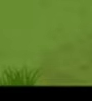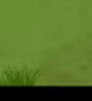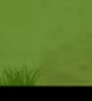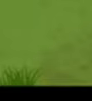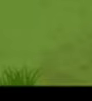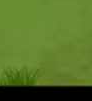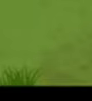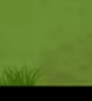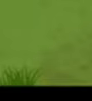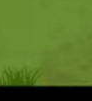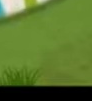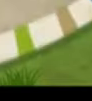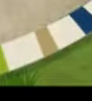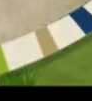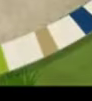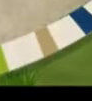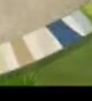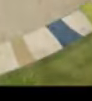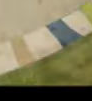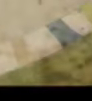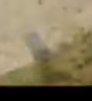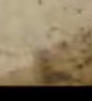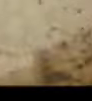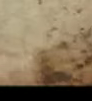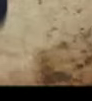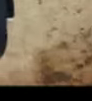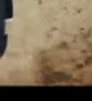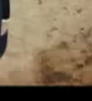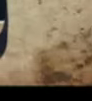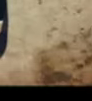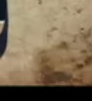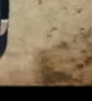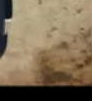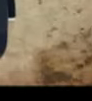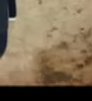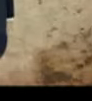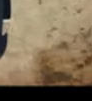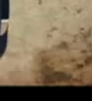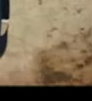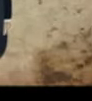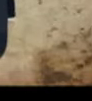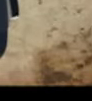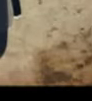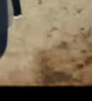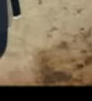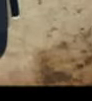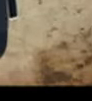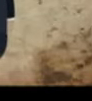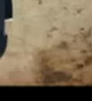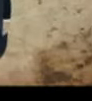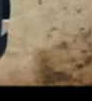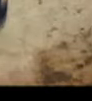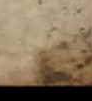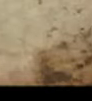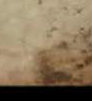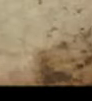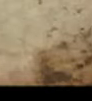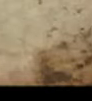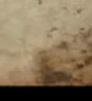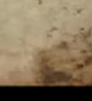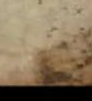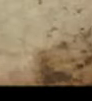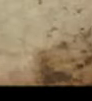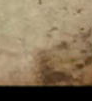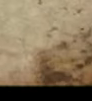la violencia. Sin embargo, peleó grandes batallas. Desde pequeño, sus padres le enseñaron que el trabajo y el decir siempre la verdad hacen a